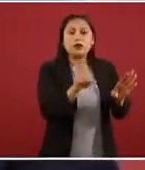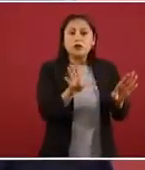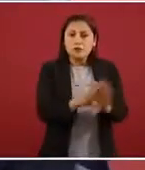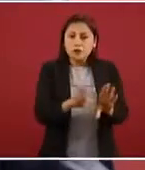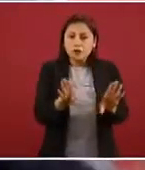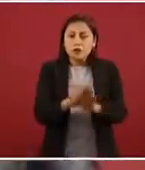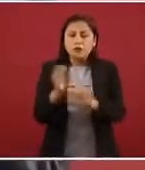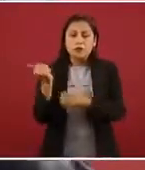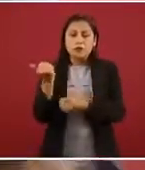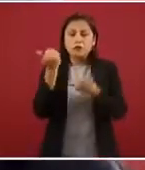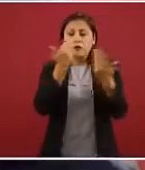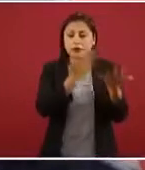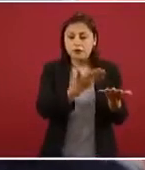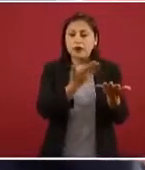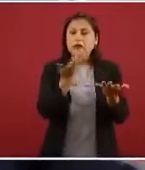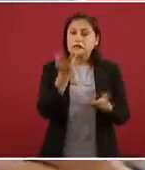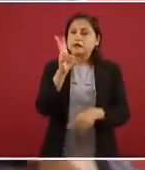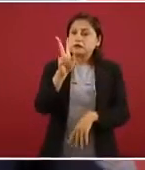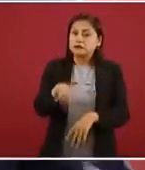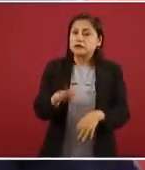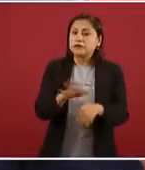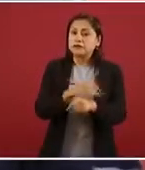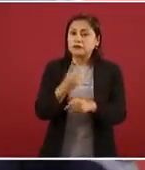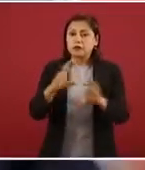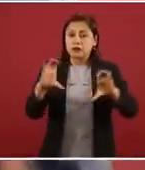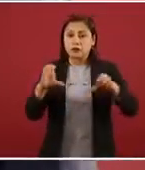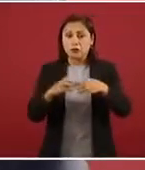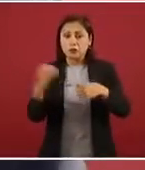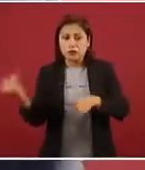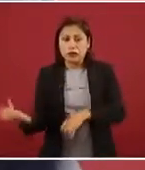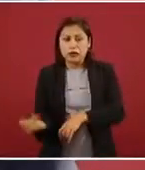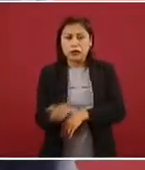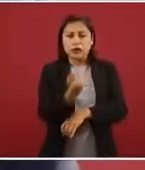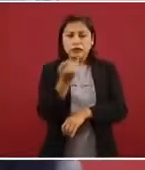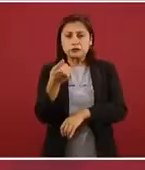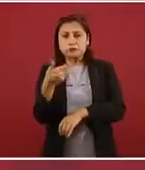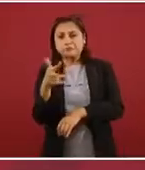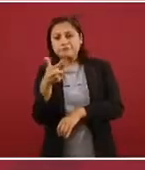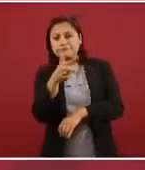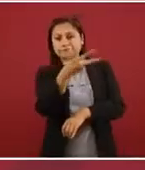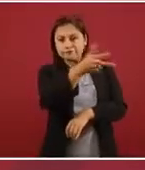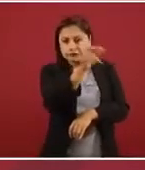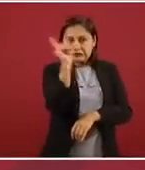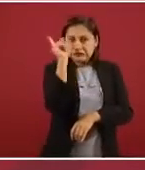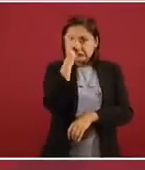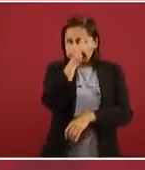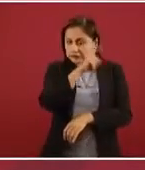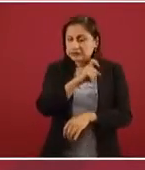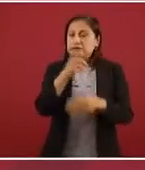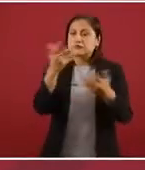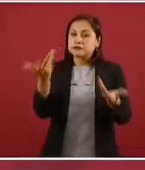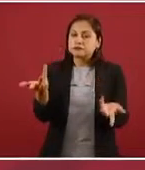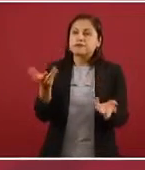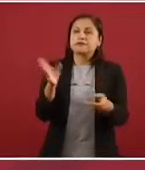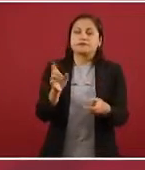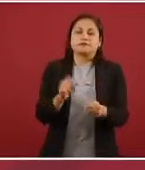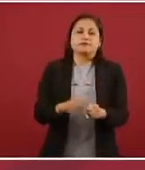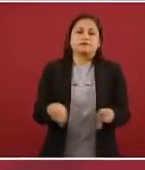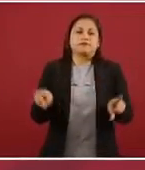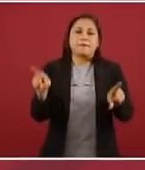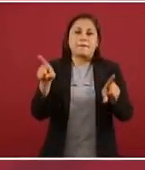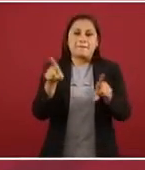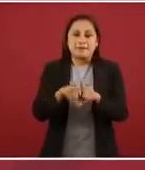Entonces, es un convenio también con la Secretaría de la Defensa, un poco lo que hicimos